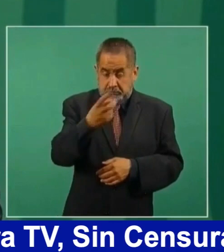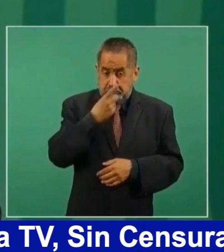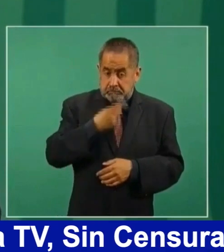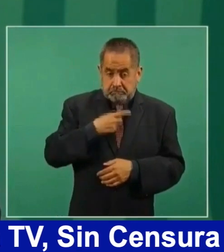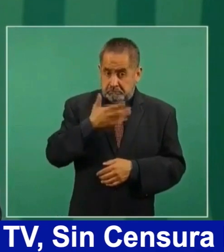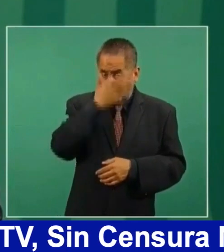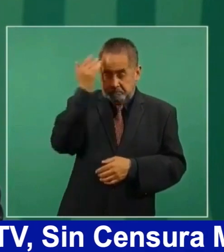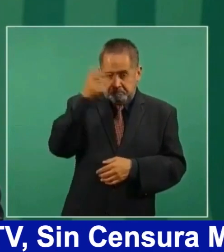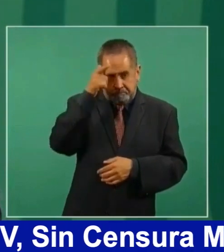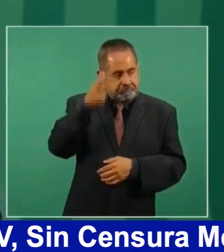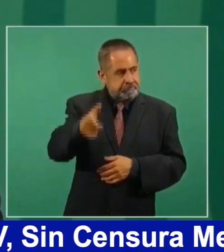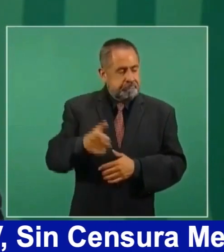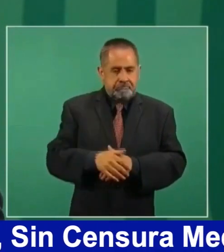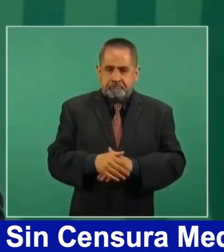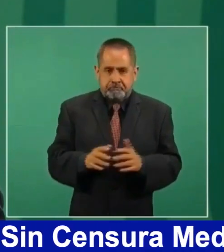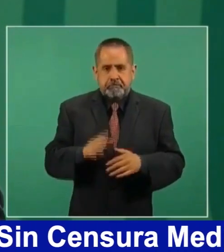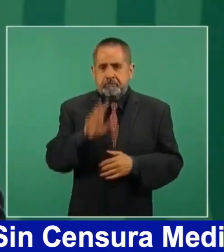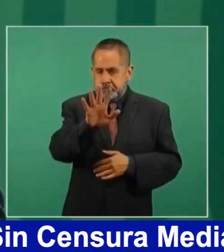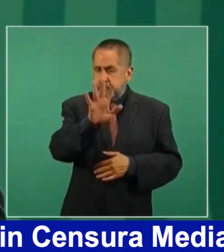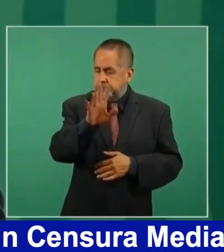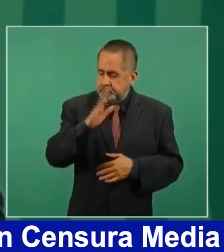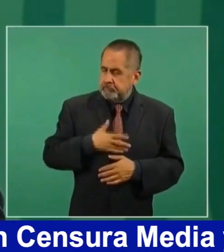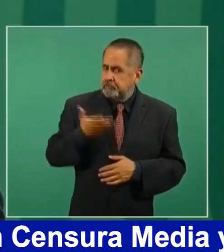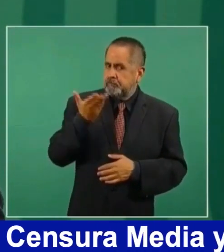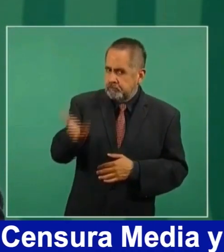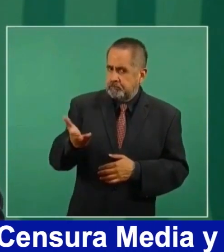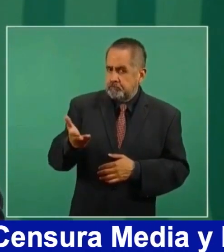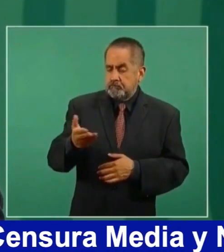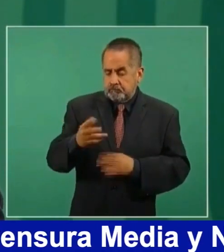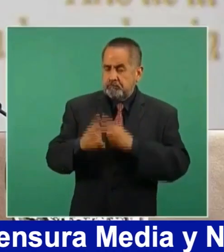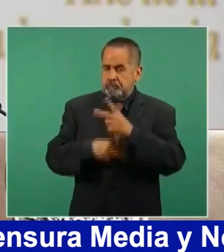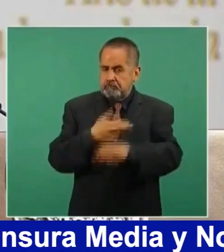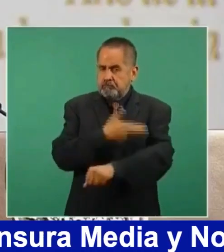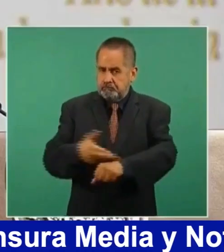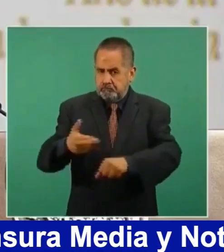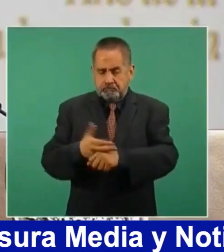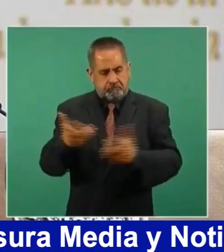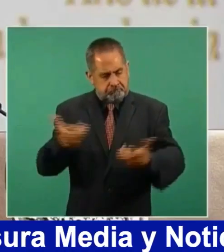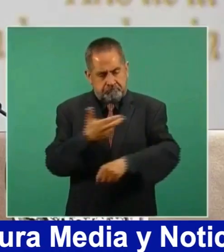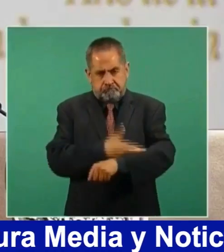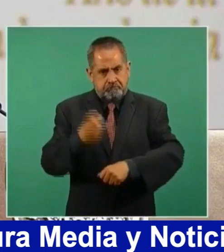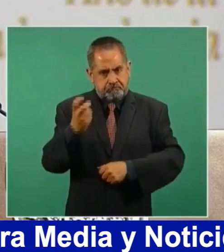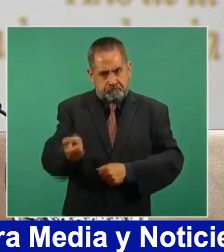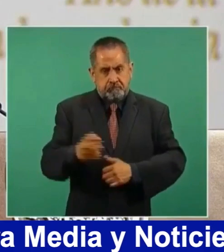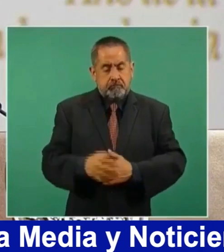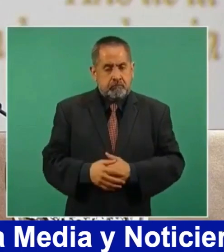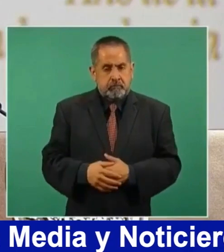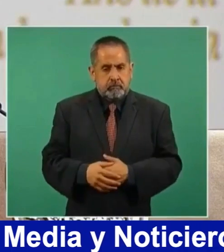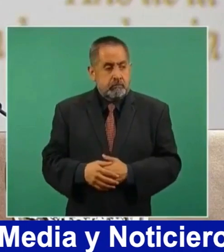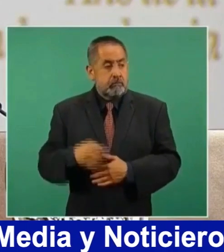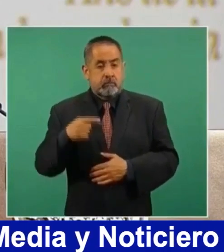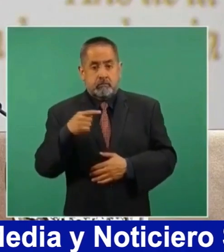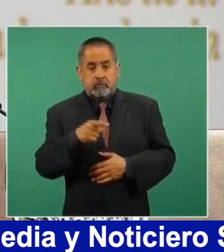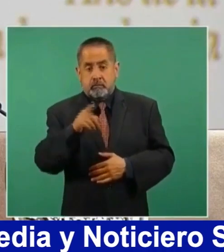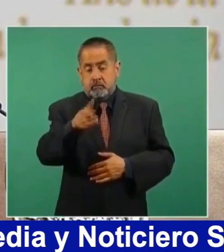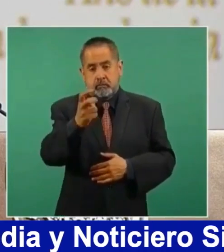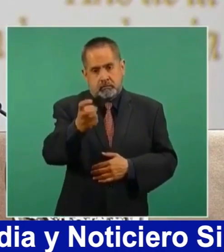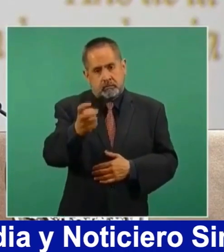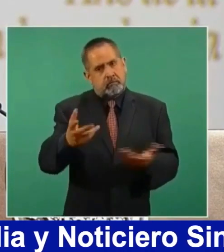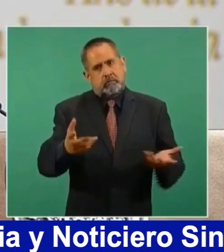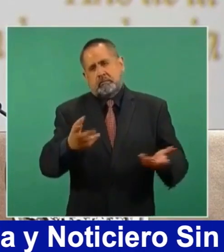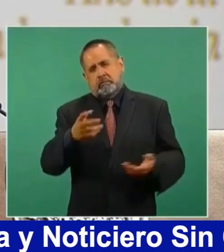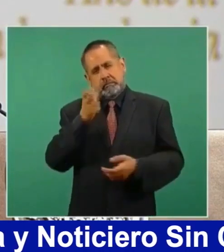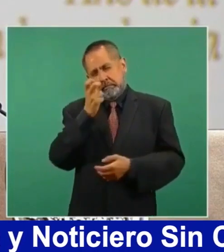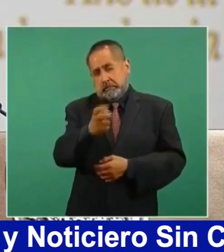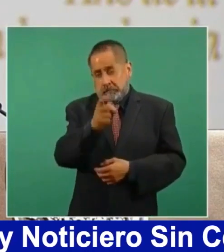eso. Entonces sí voy a pedir que se actúe. Y están presionando, presidente. Porque eso sí es una